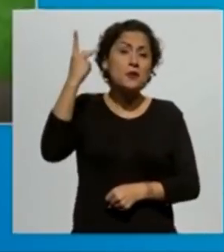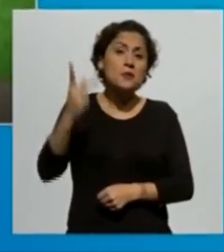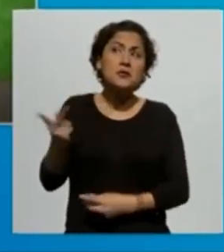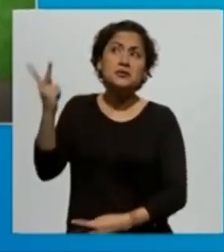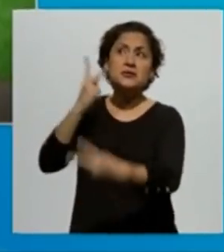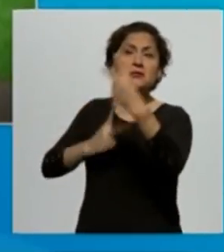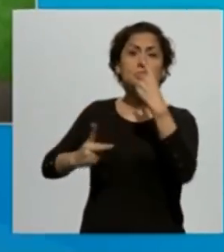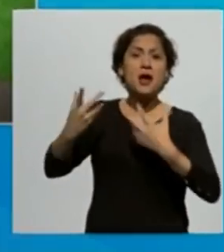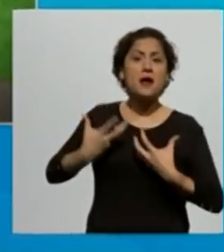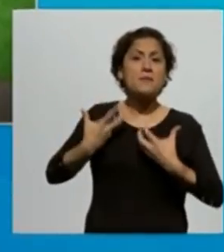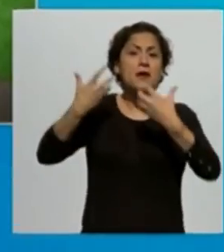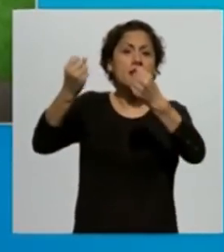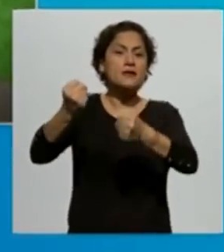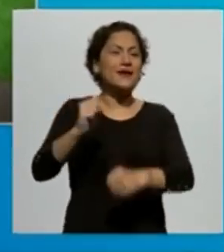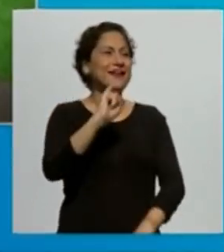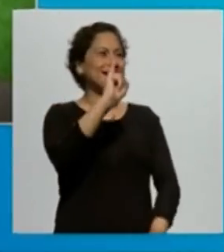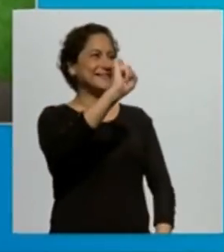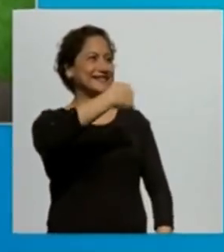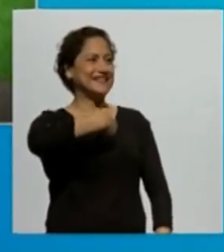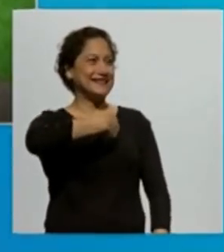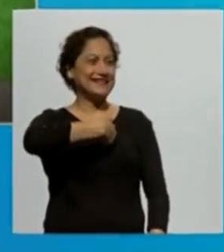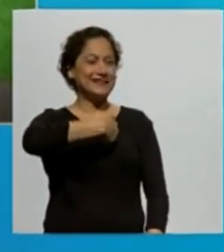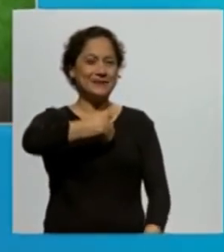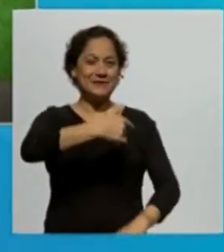¡Sí! ¡Ese soy yo!